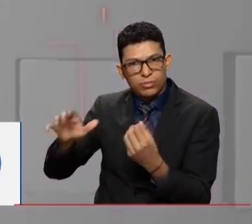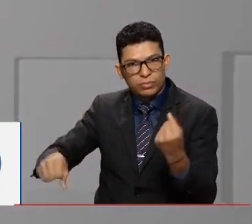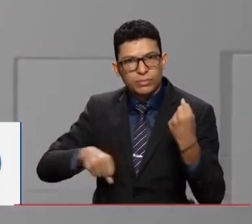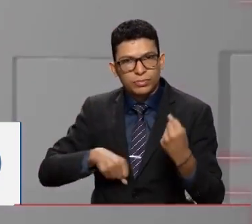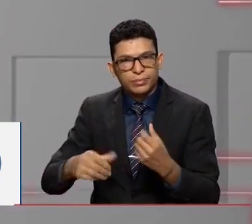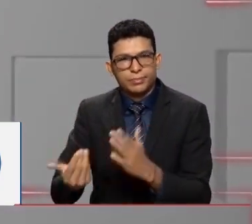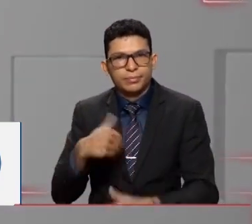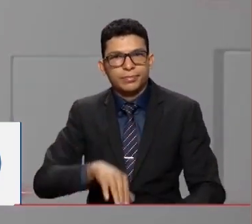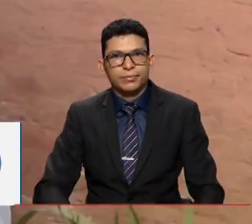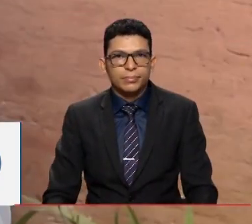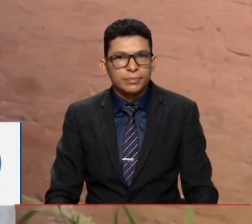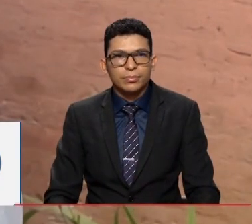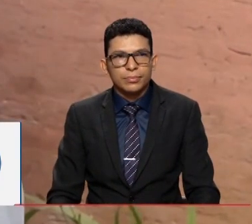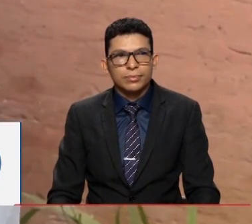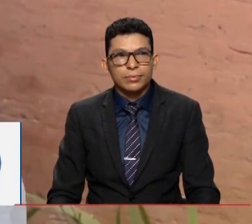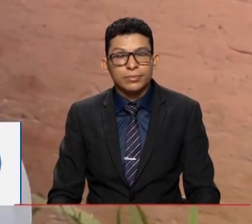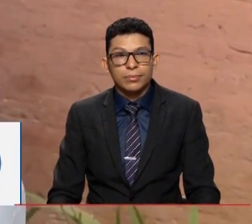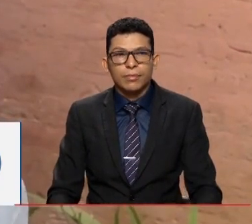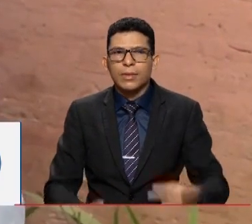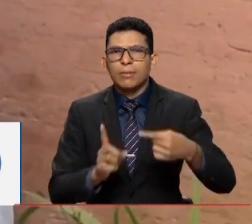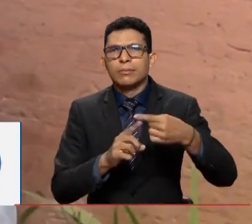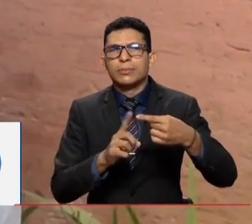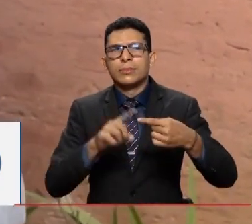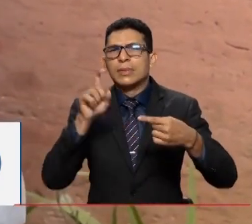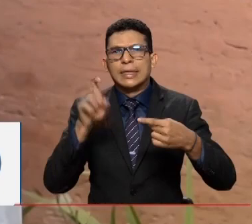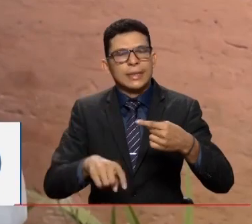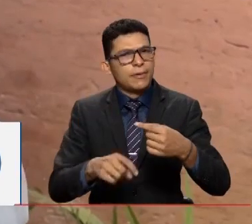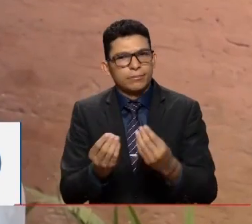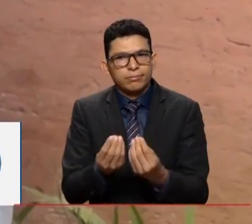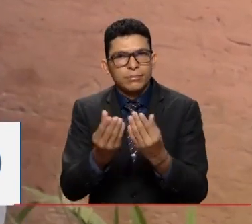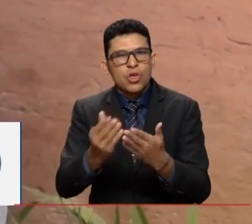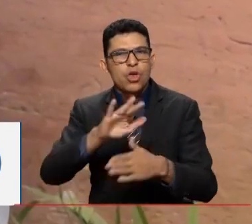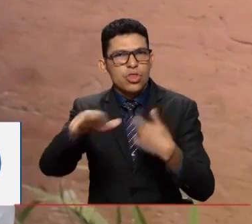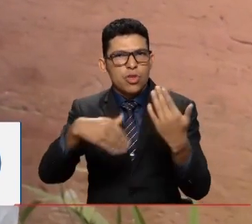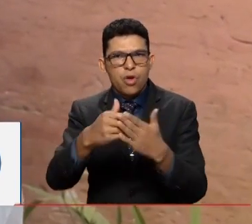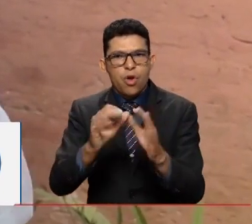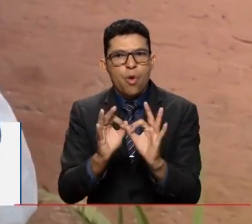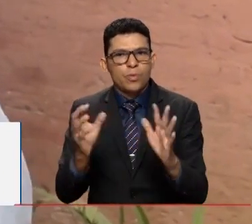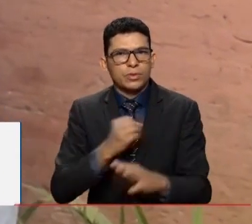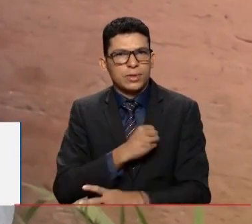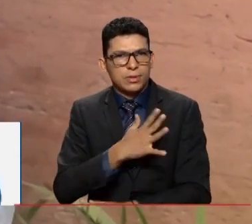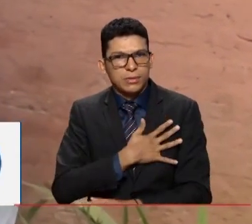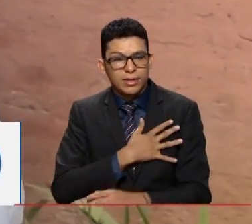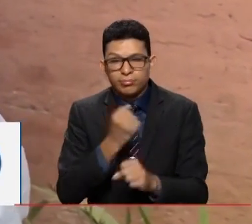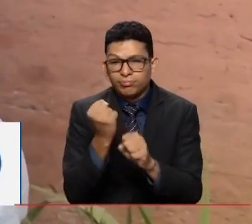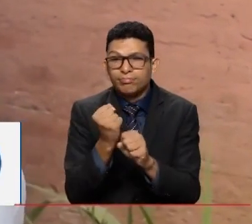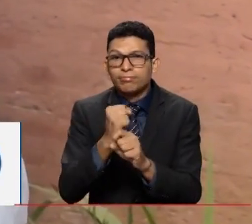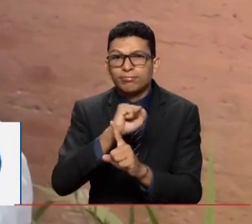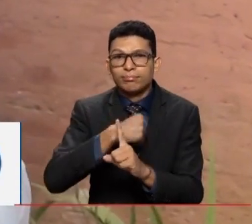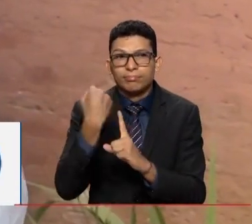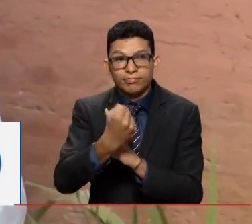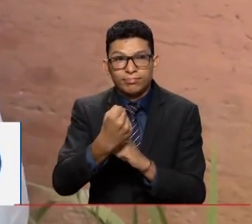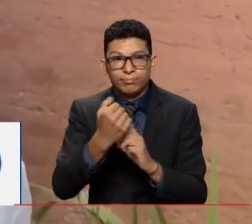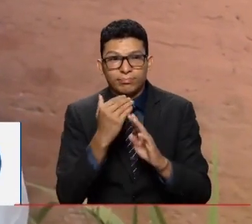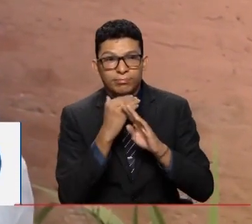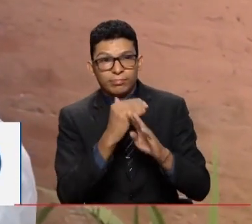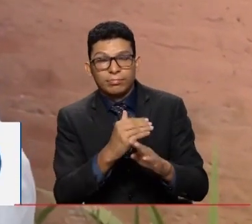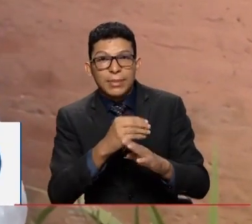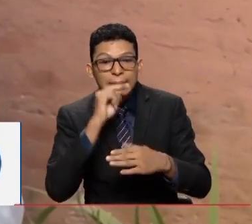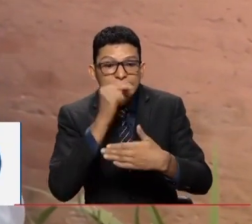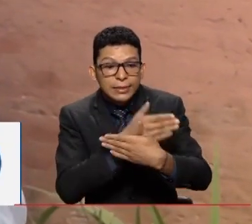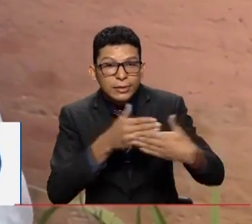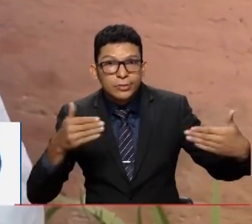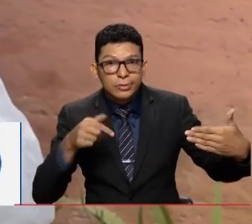ciudad. Primero debemos garantizar todas las oportunidades y hacer trabajo social para prevenir que los menores caigan